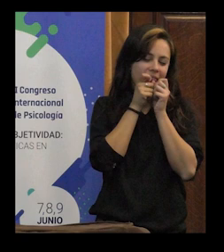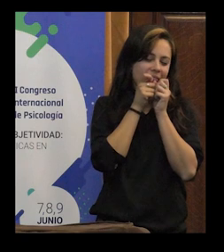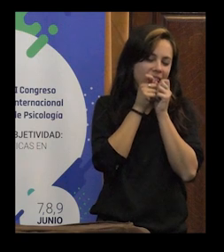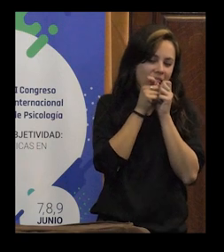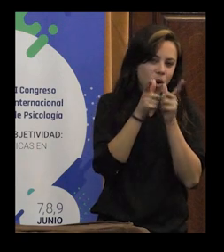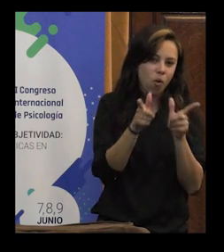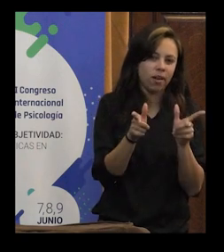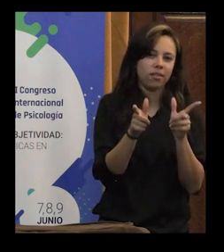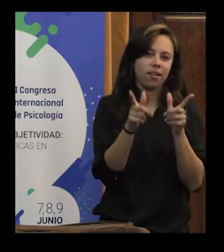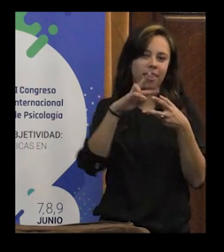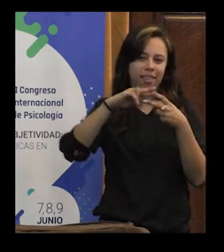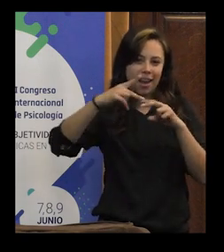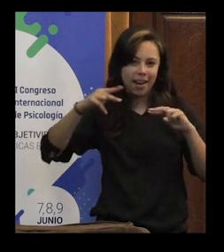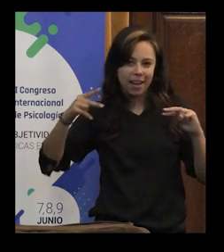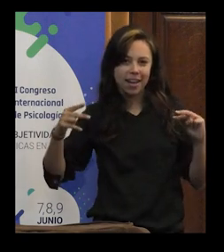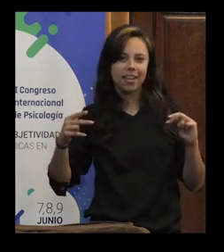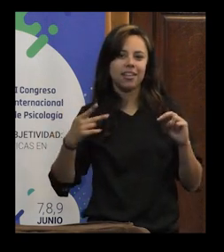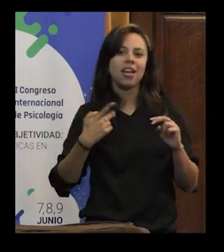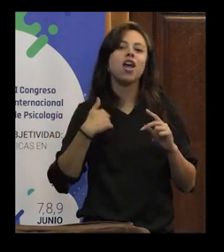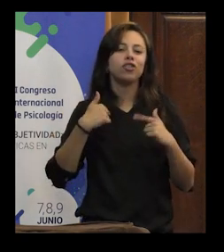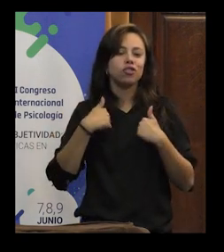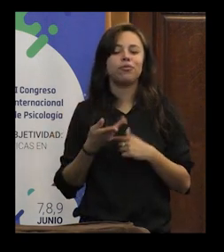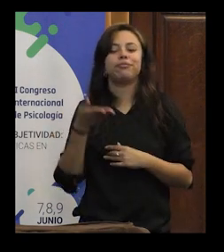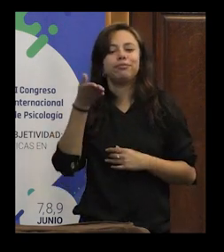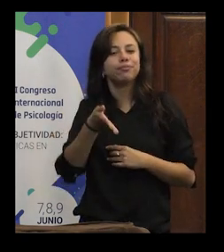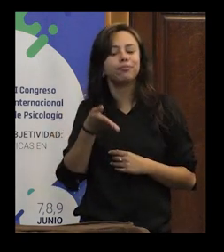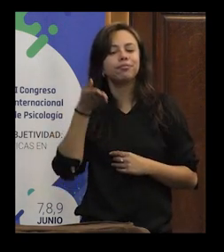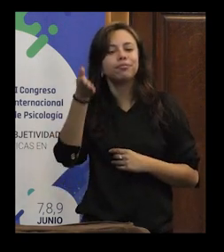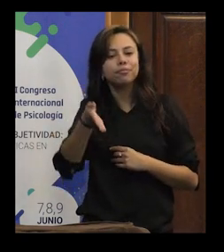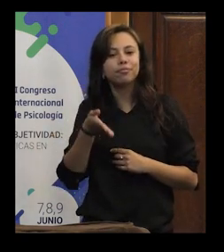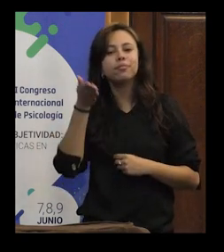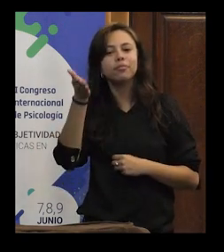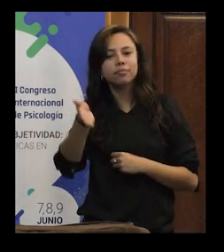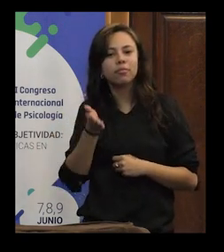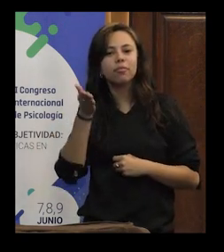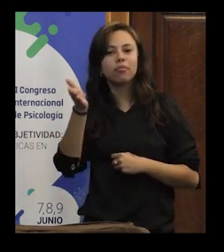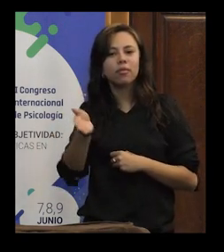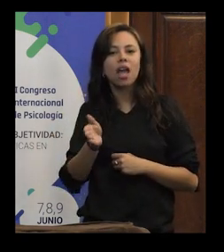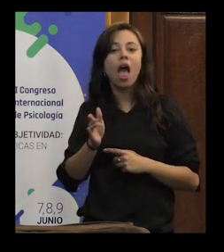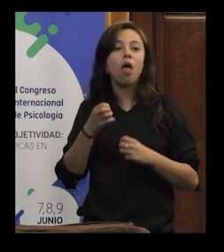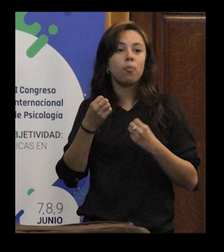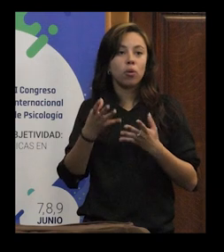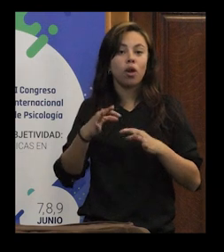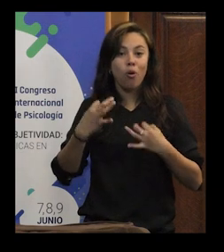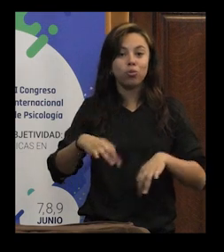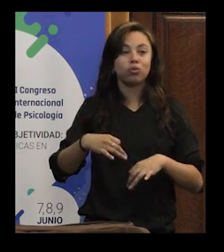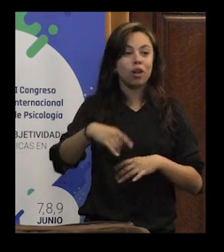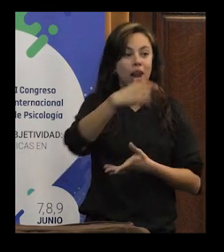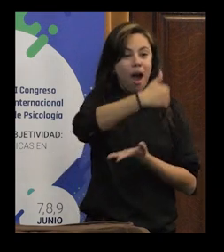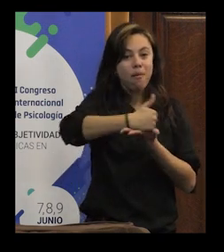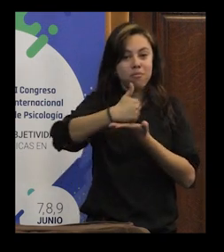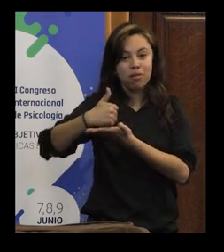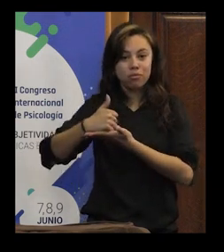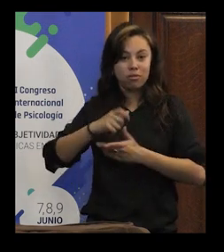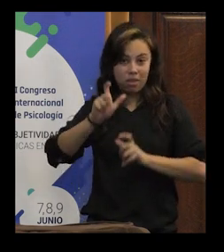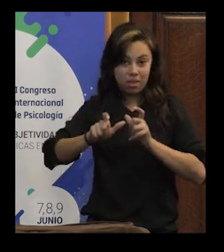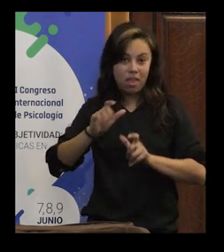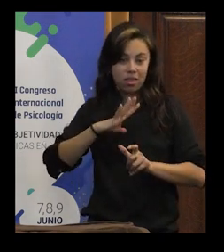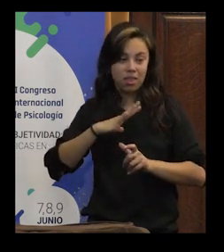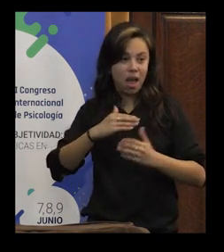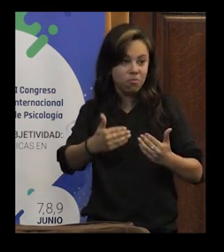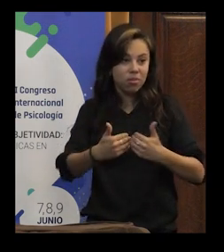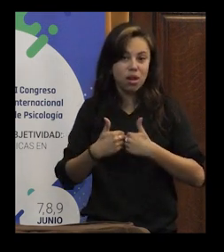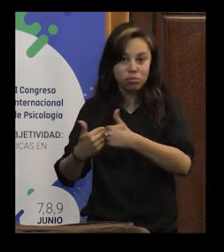varias sesiones, con énfasis en aquellas en que estaban presentes las preguntas sobre el acceso,